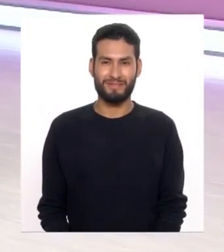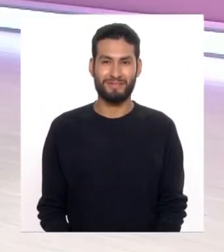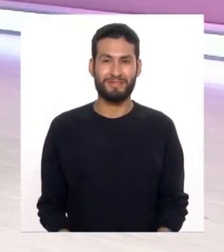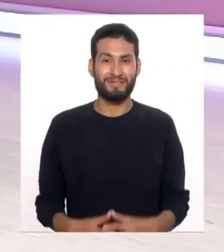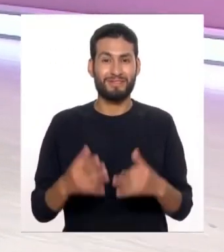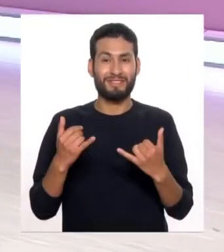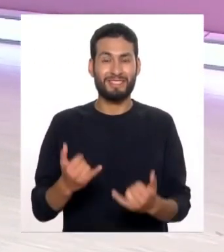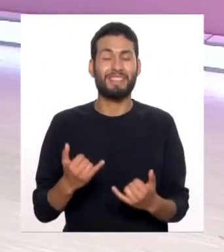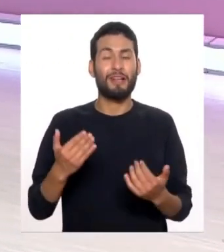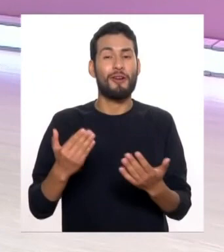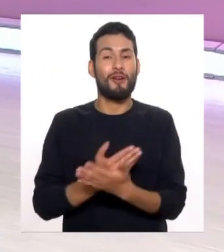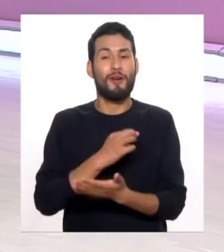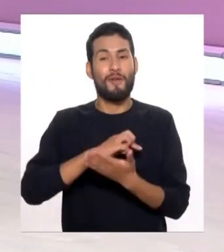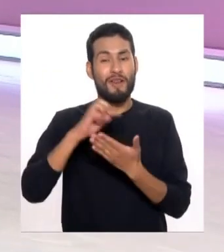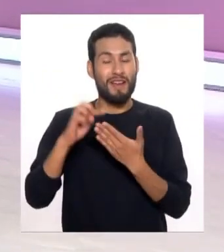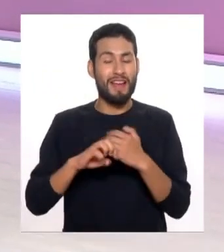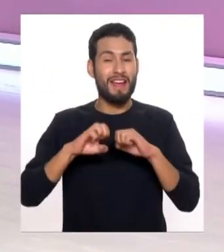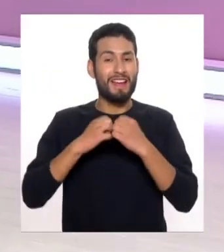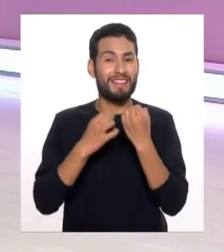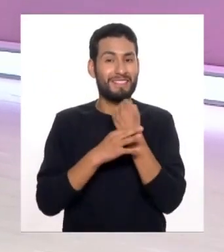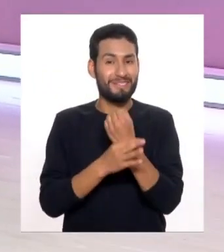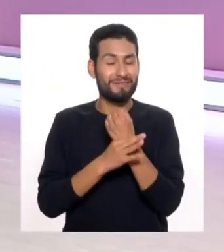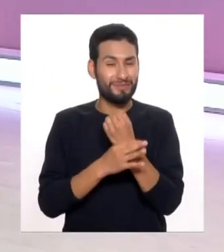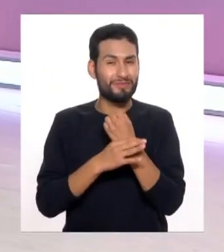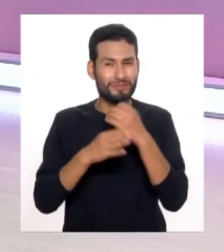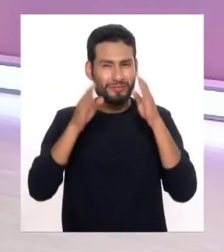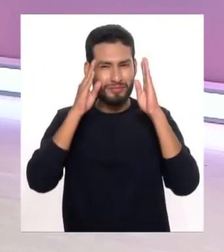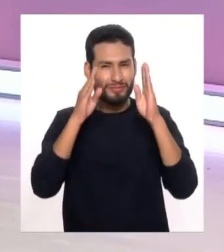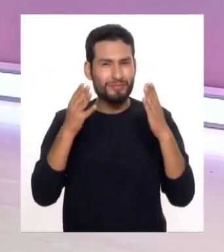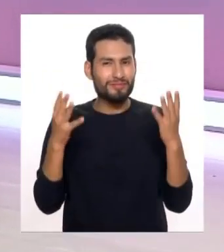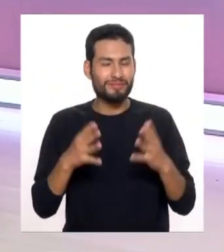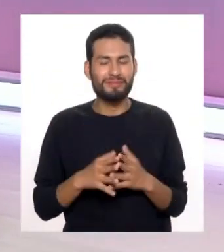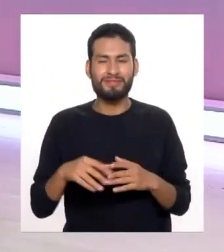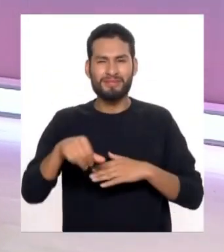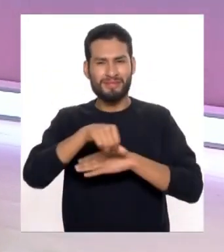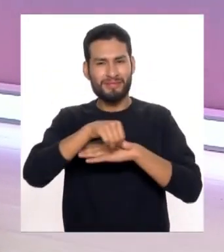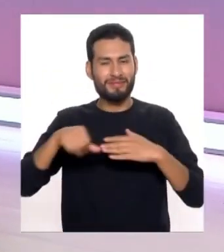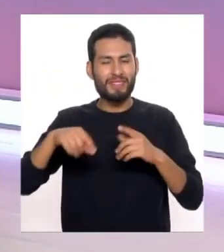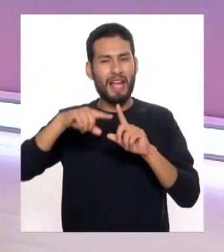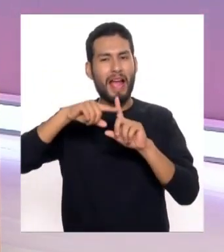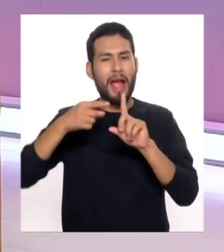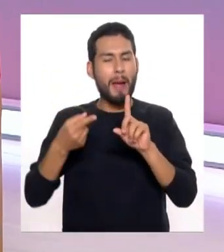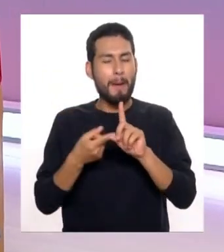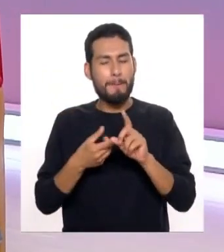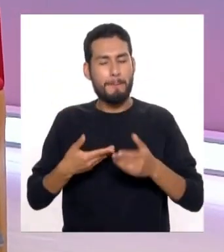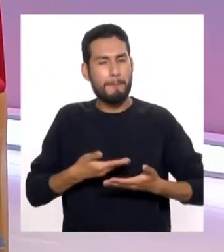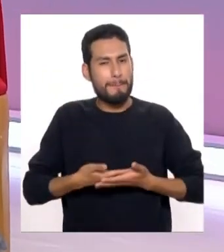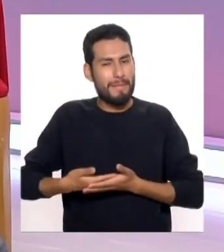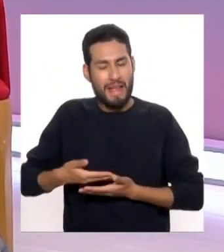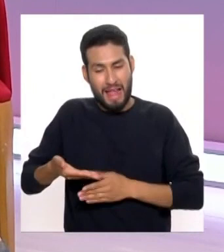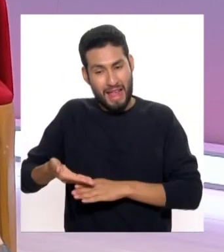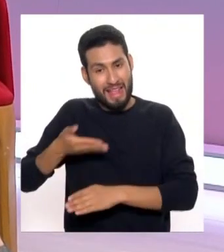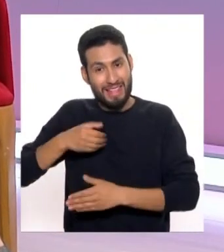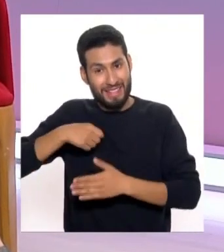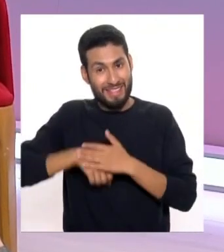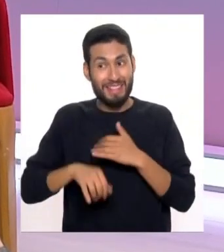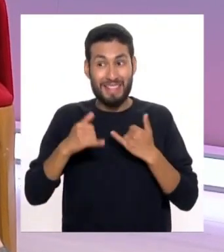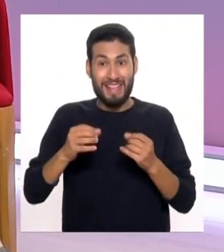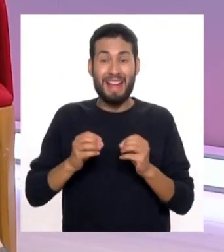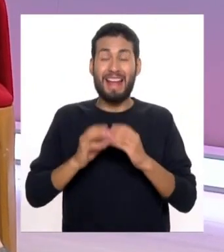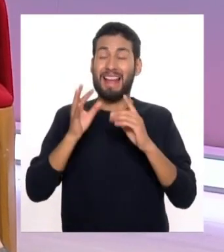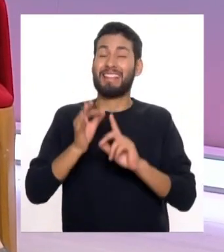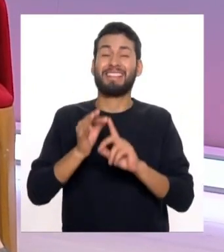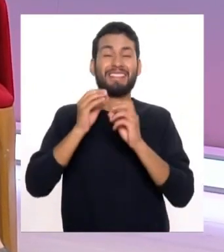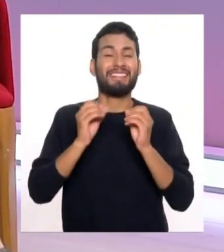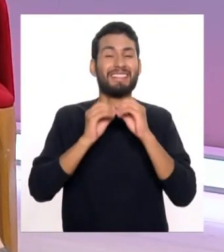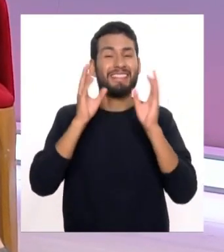Iniciamos un nuevo programa de Cuerpo Médico dedicado a la cirugía fetal. Nada menos que en el día tan especial que es en el Día de